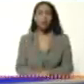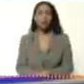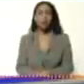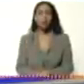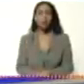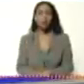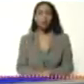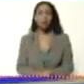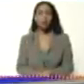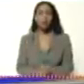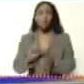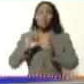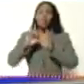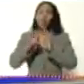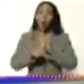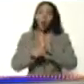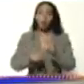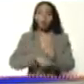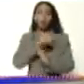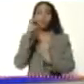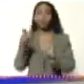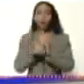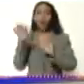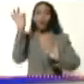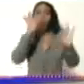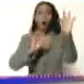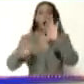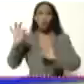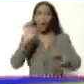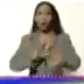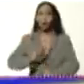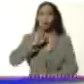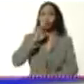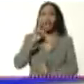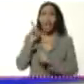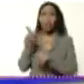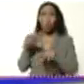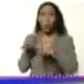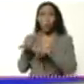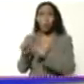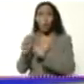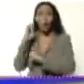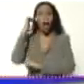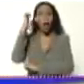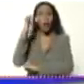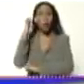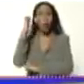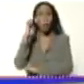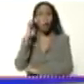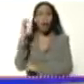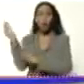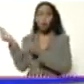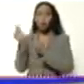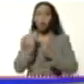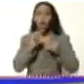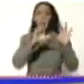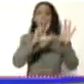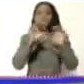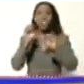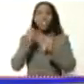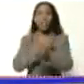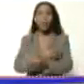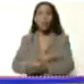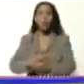Y luego para completar la fórmula macabra, esos imperios europeos trajeron a más de 80